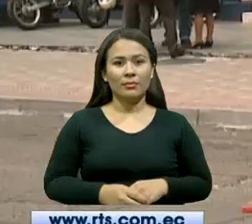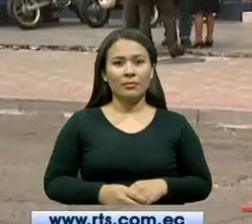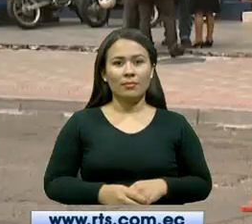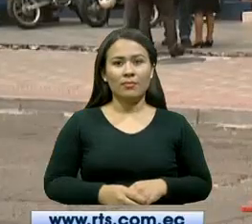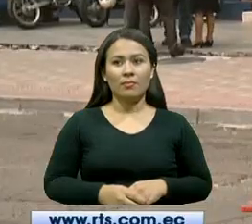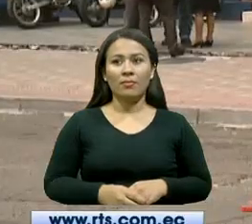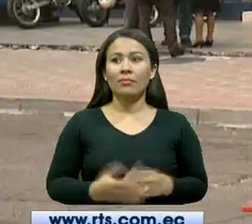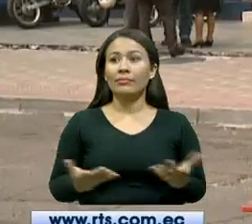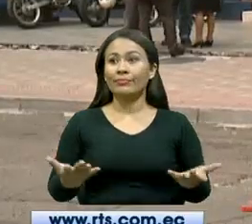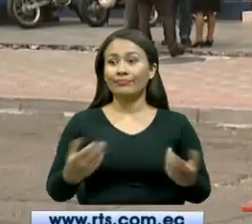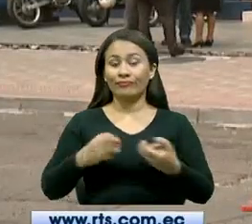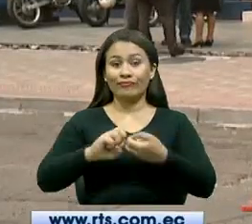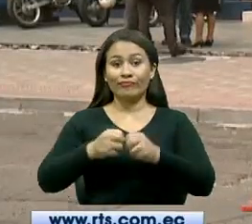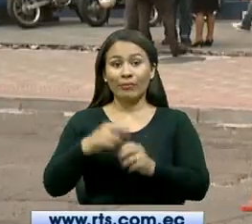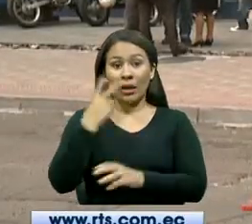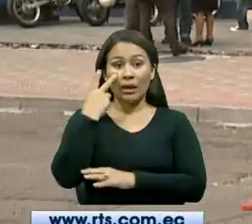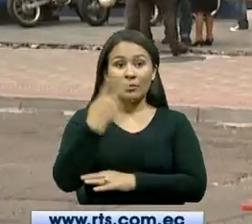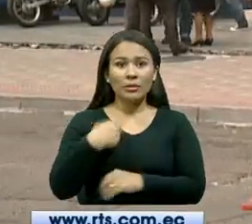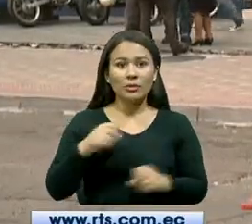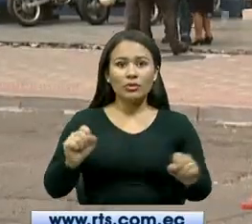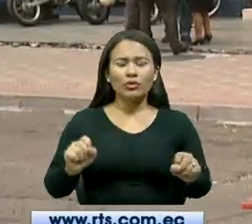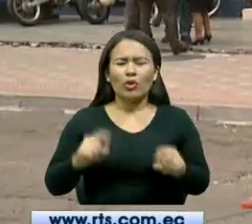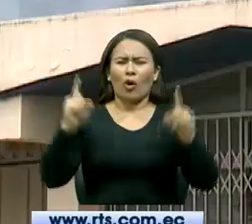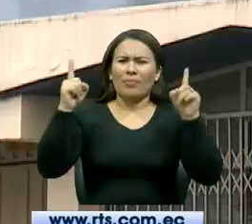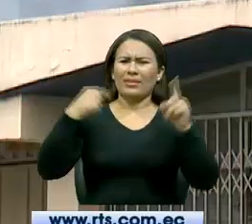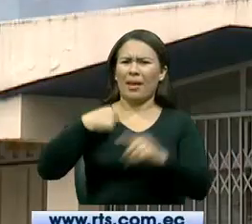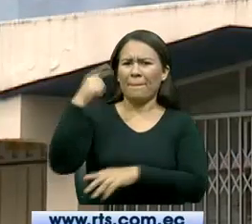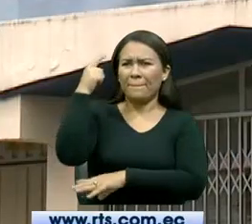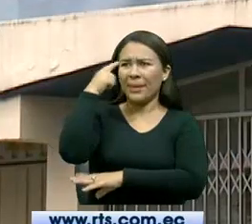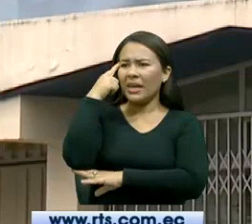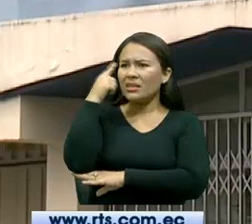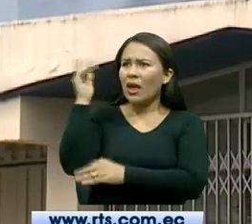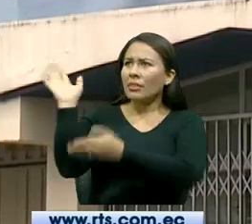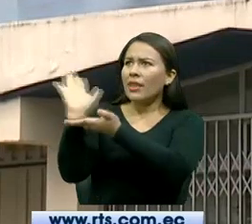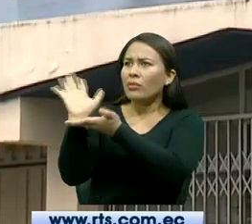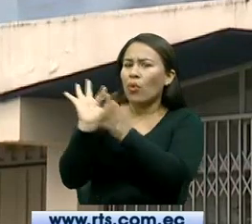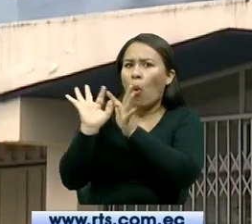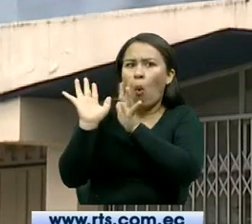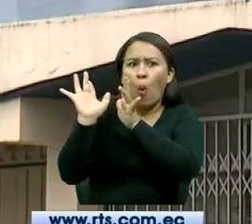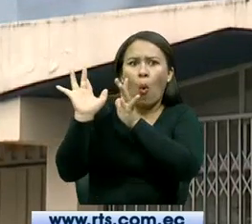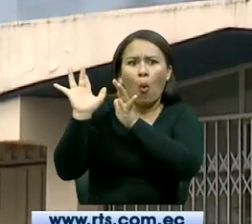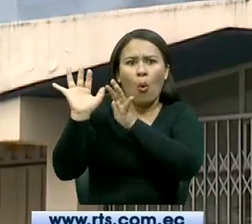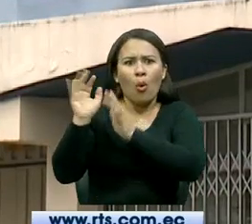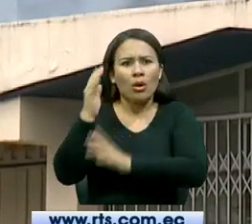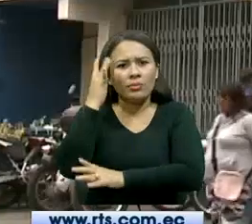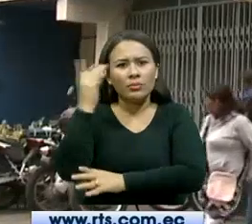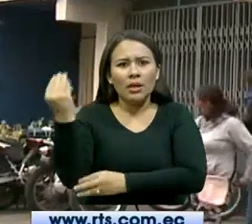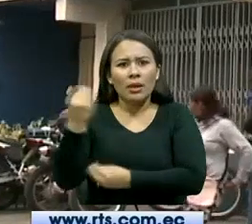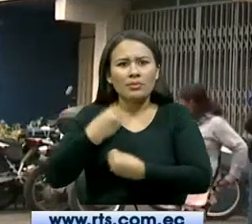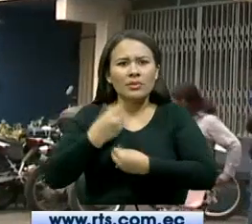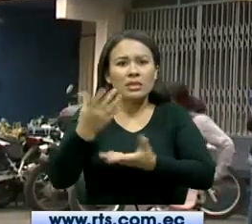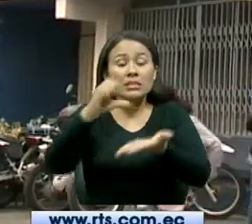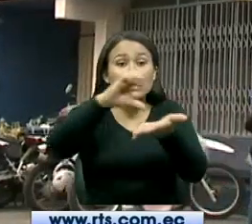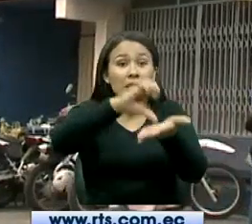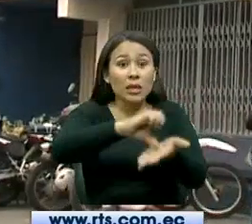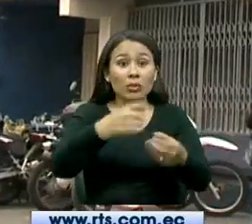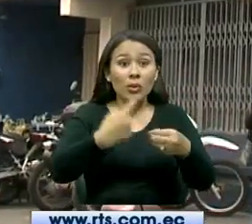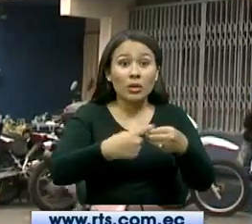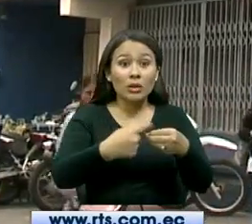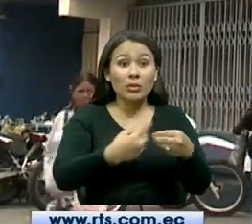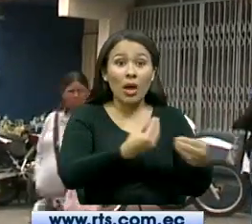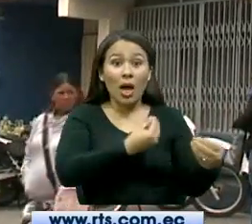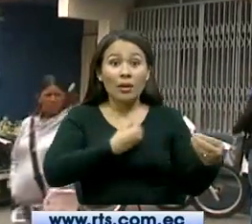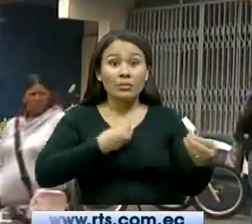Son casos que muchas veces parecen sacados de guión de una película de terror. El primero se registró en el centro de Quito. Aquí, según la